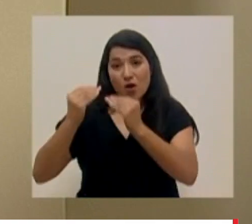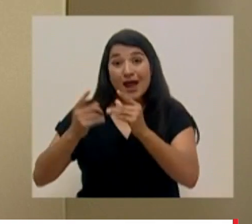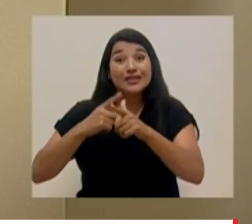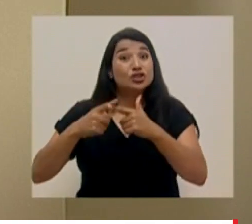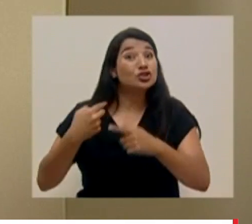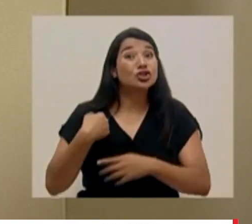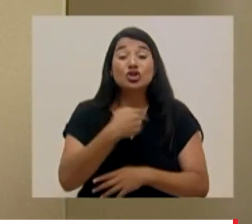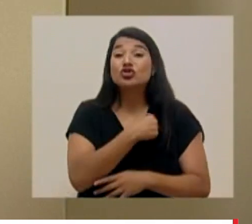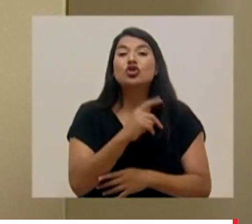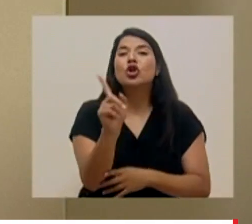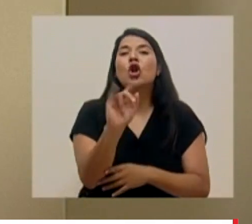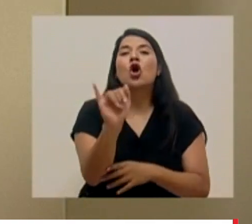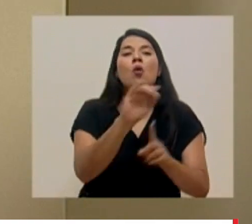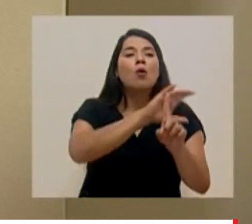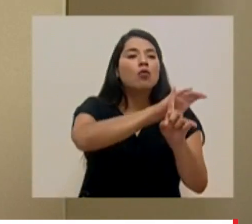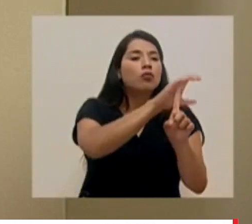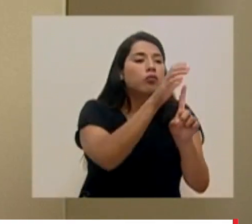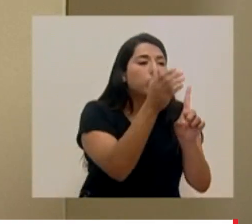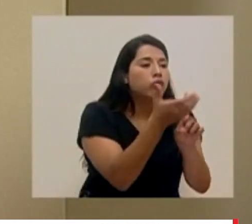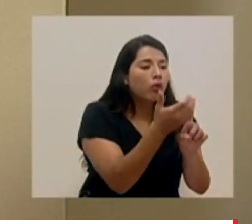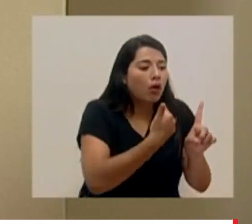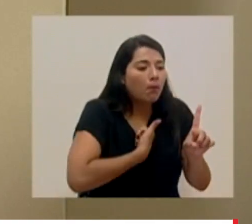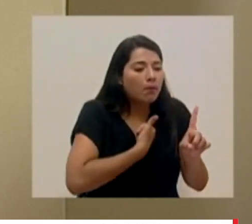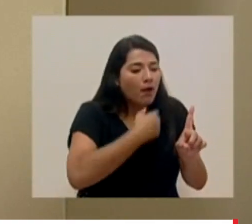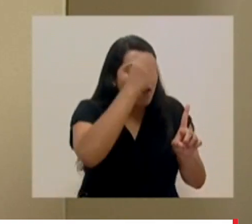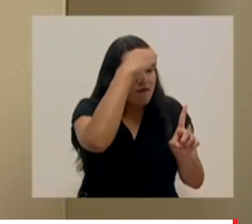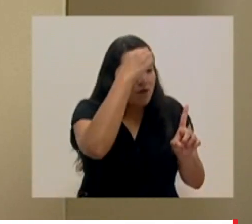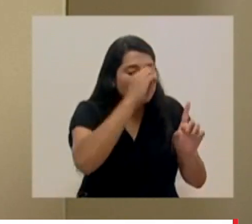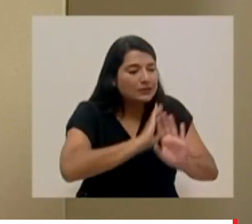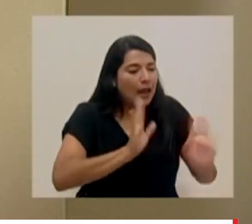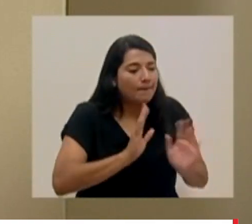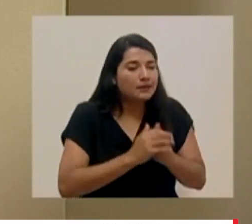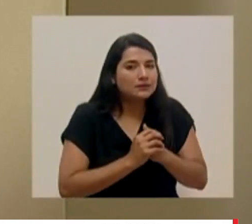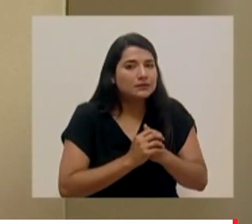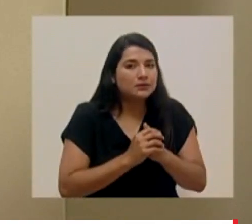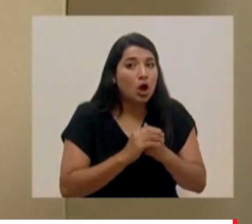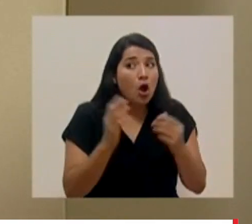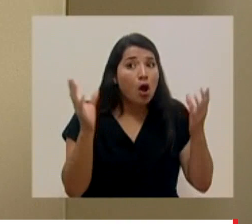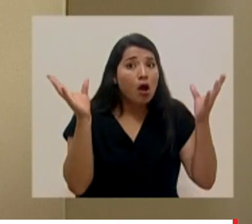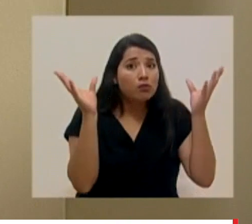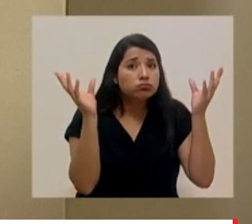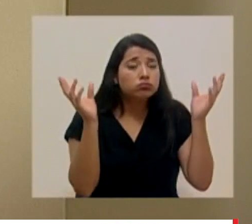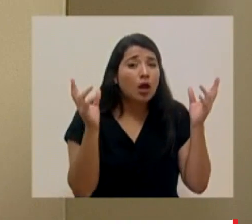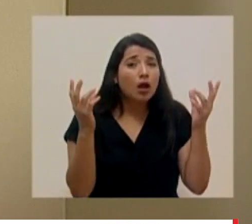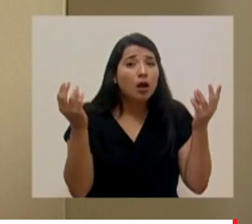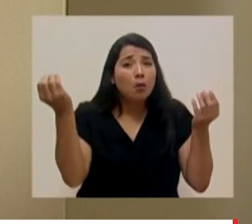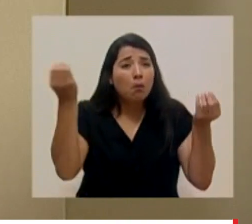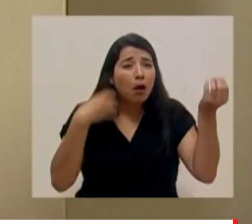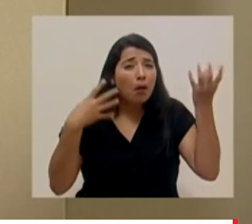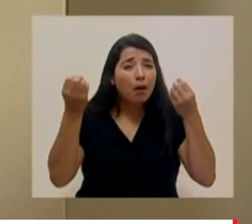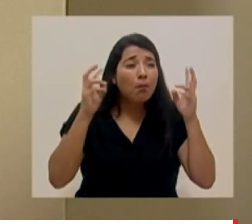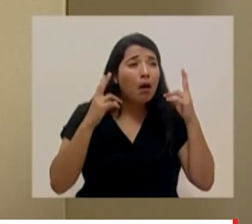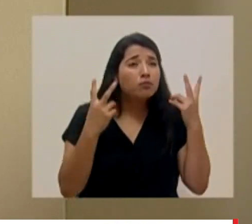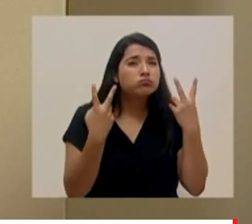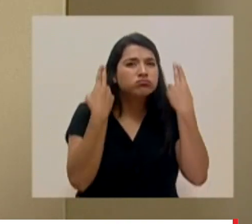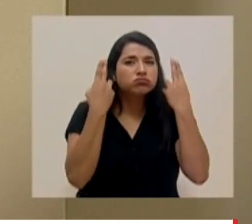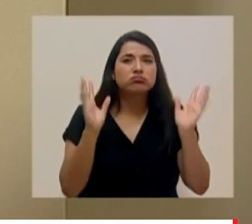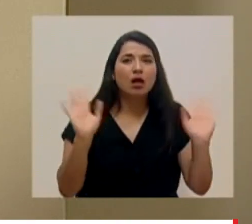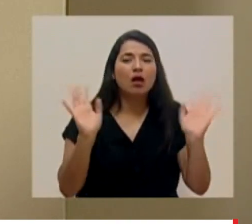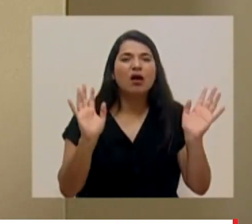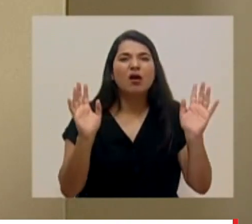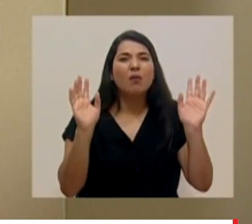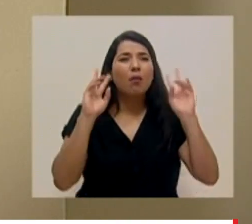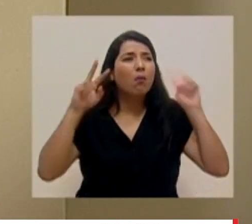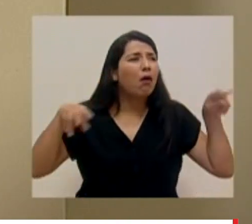una burbuja informática, ¿verdad? Sí en nuestras burbujas sociales, pero no en una burbuja